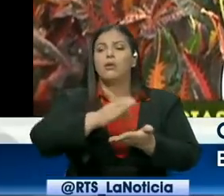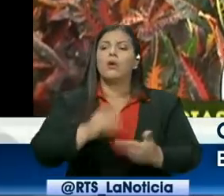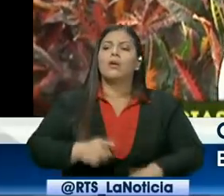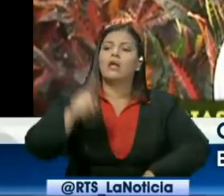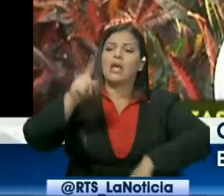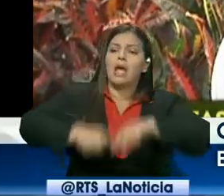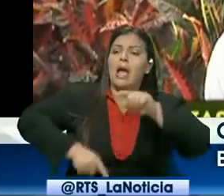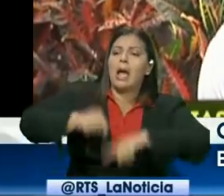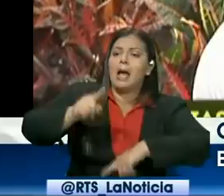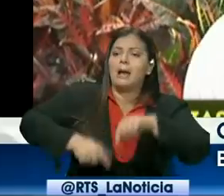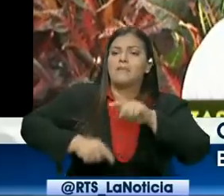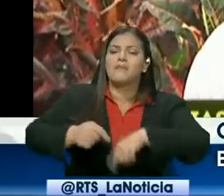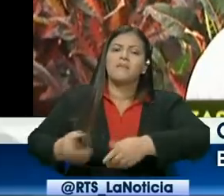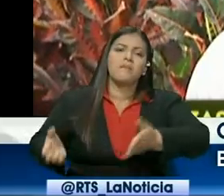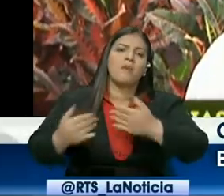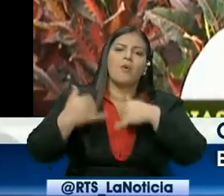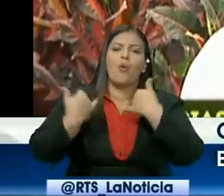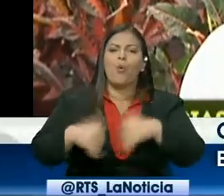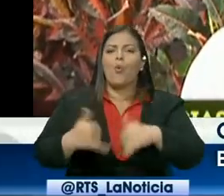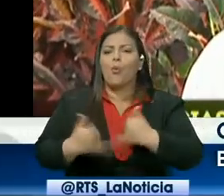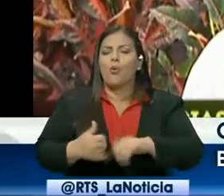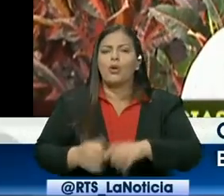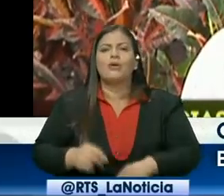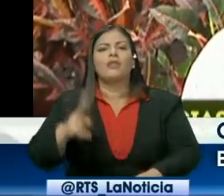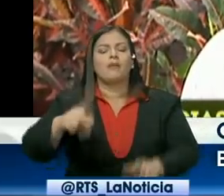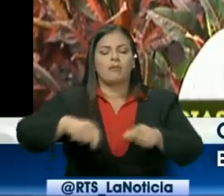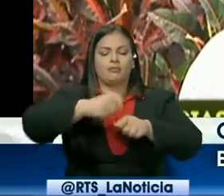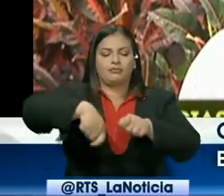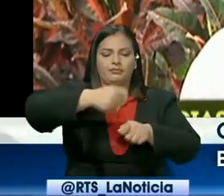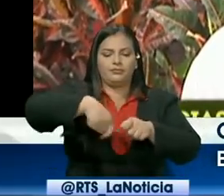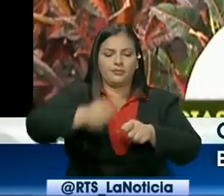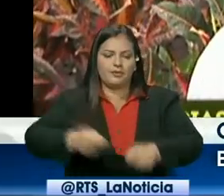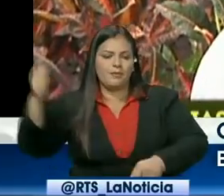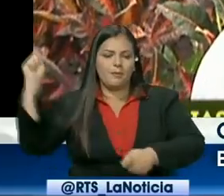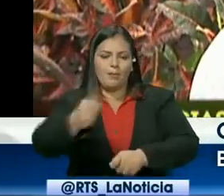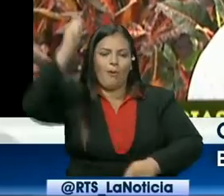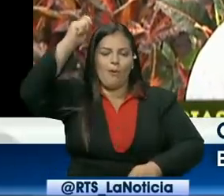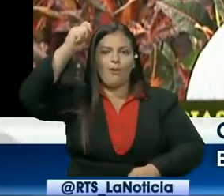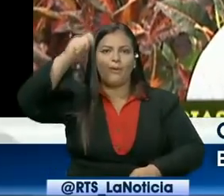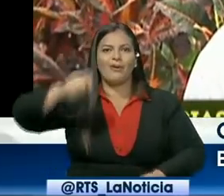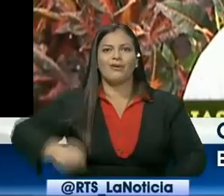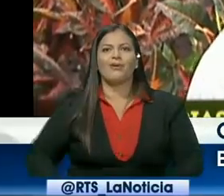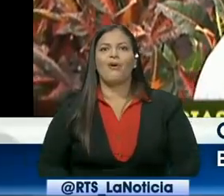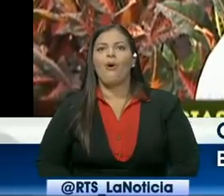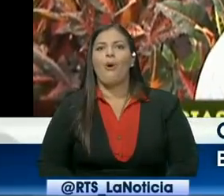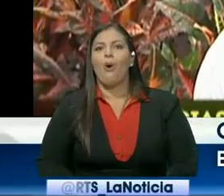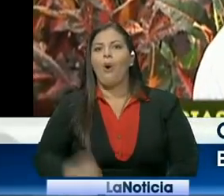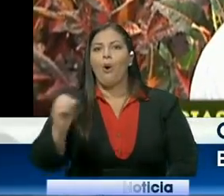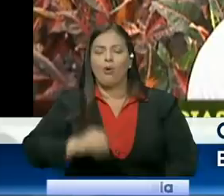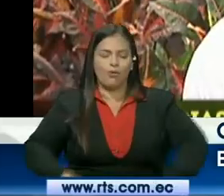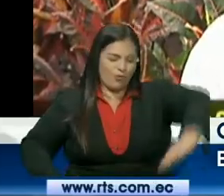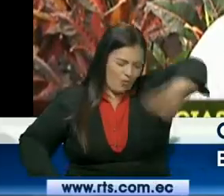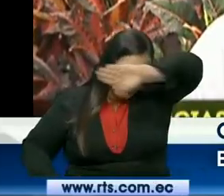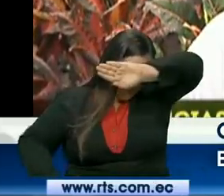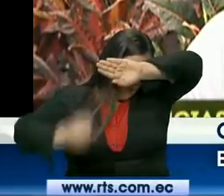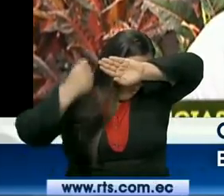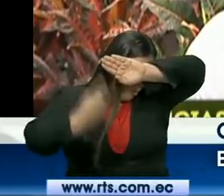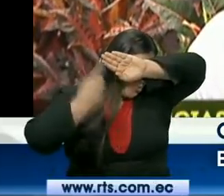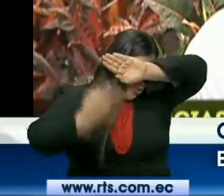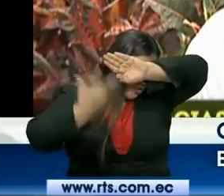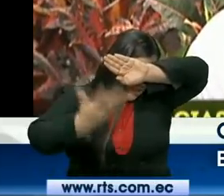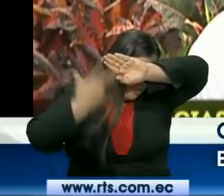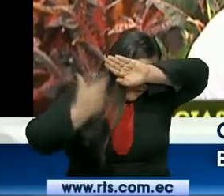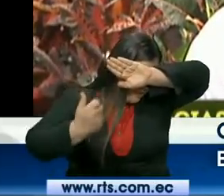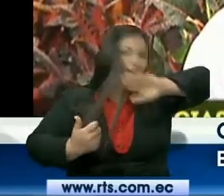juegos tradicionales, como es el trompo, el vale, el taquimán, el indoor. Pasábamos nuestro